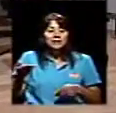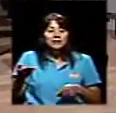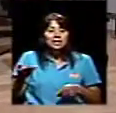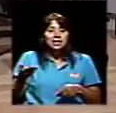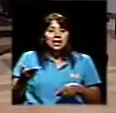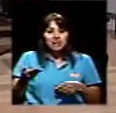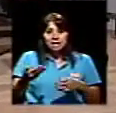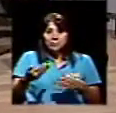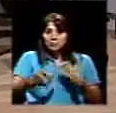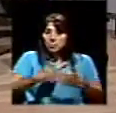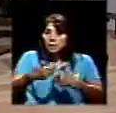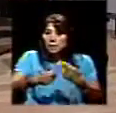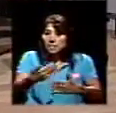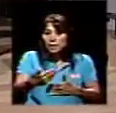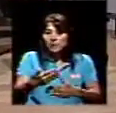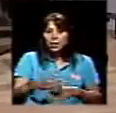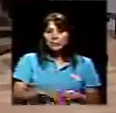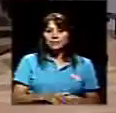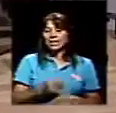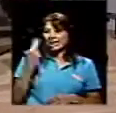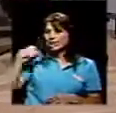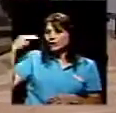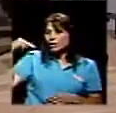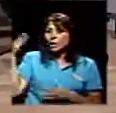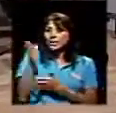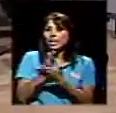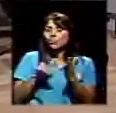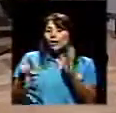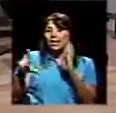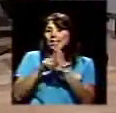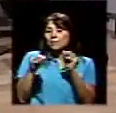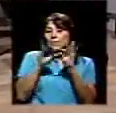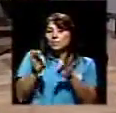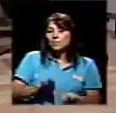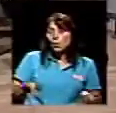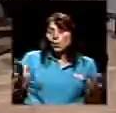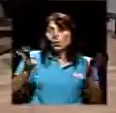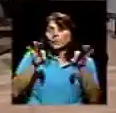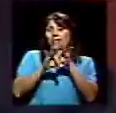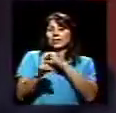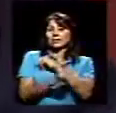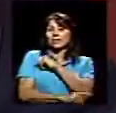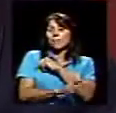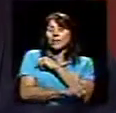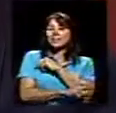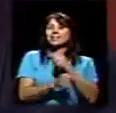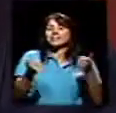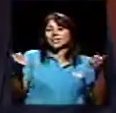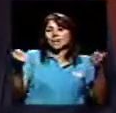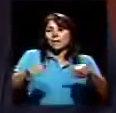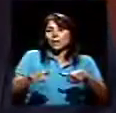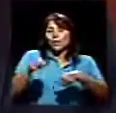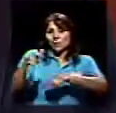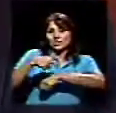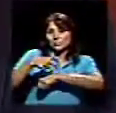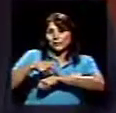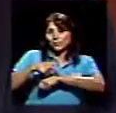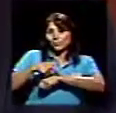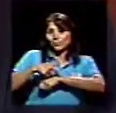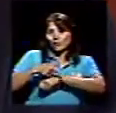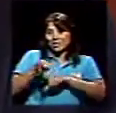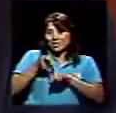ocurrirían. Históricamente, algunas de las leyes más importantes de ese país se han aprobado en esos periodos. Y eso ha dependido